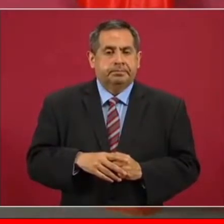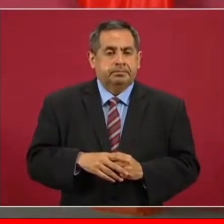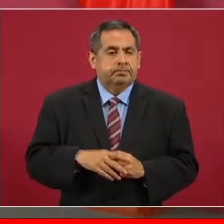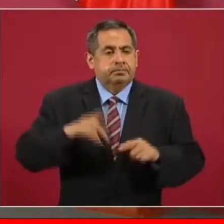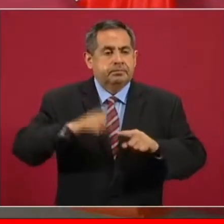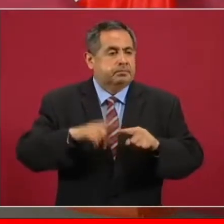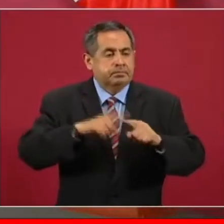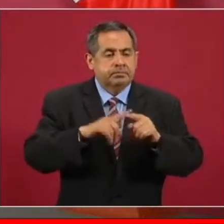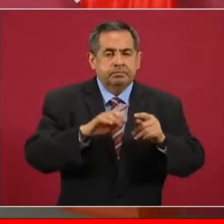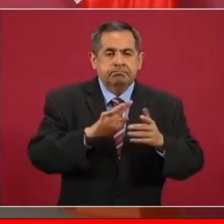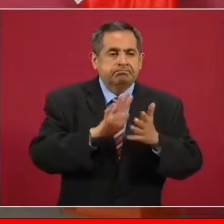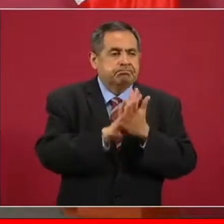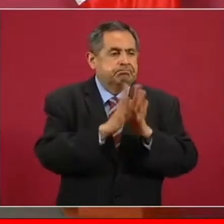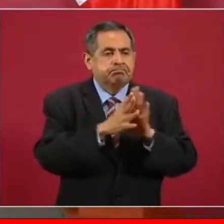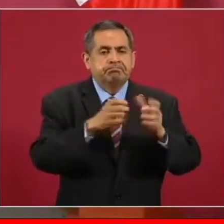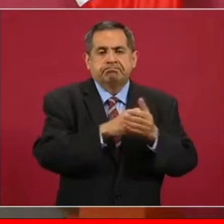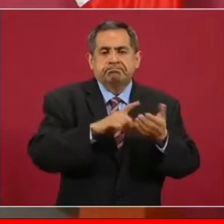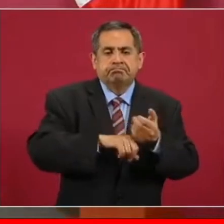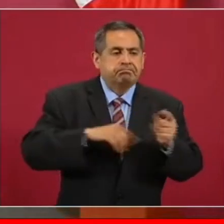involucrados,